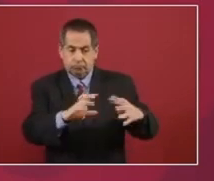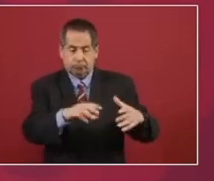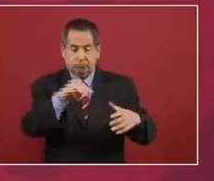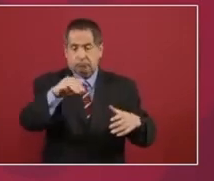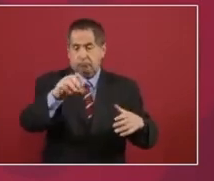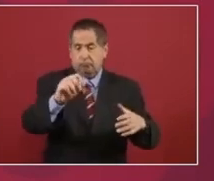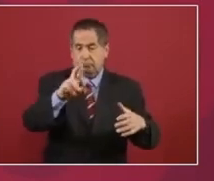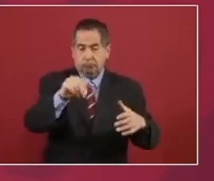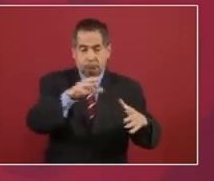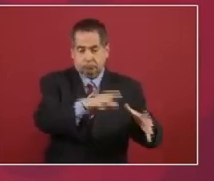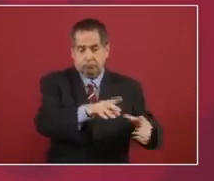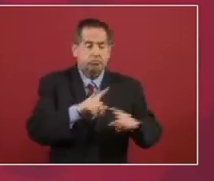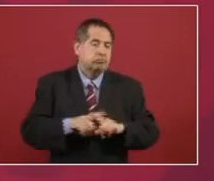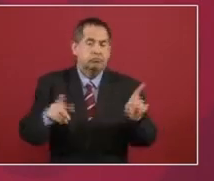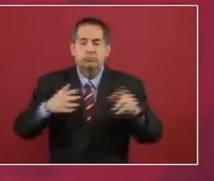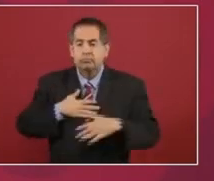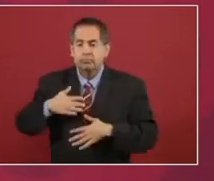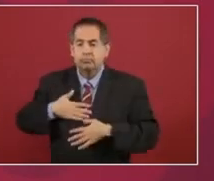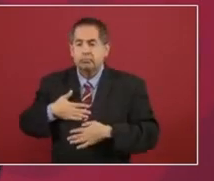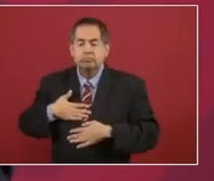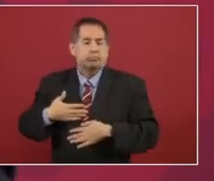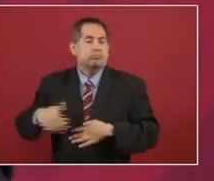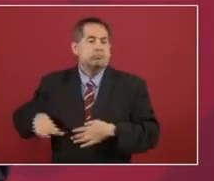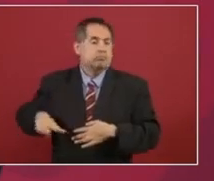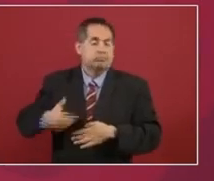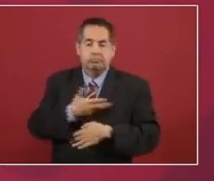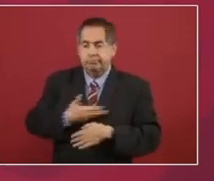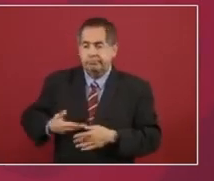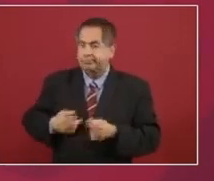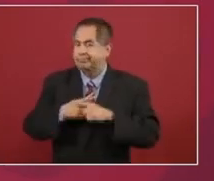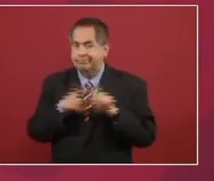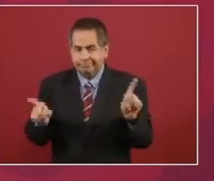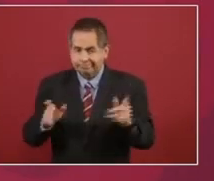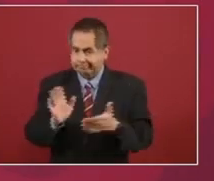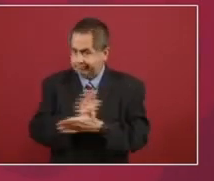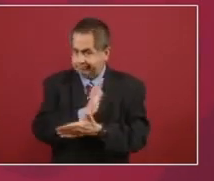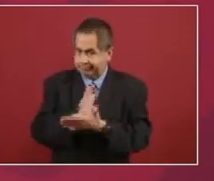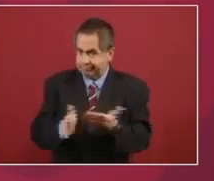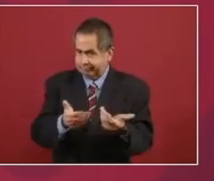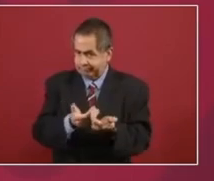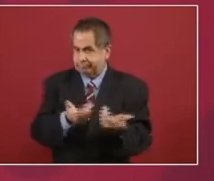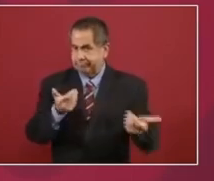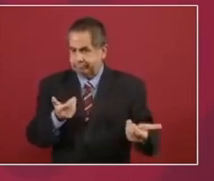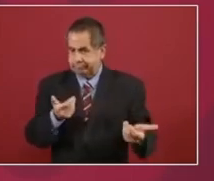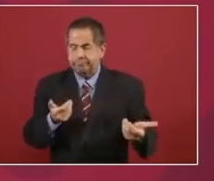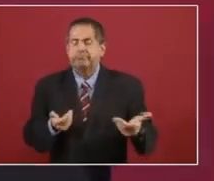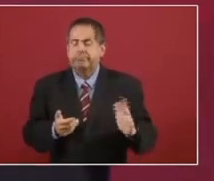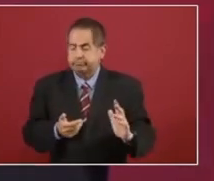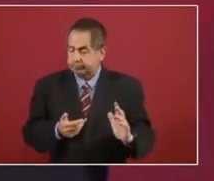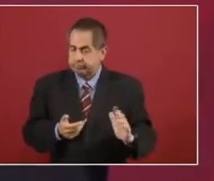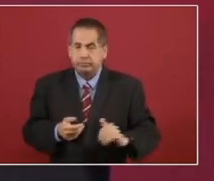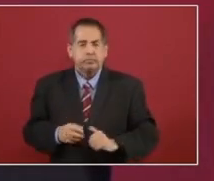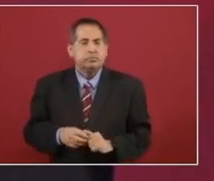en el partido que el trabajo en el gobierno, son cosas diferentes.